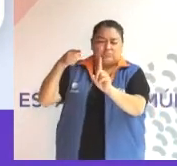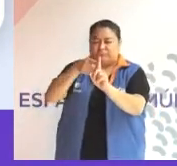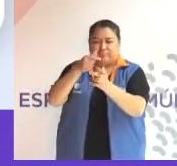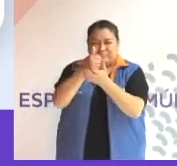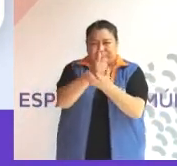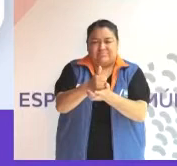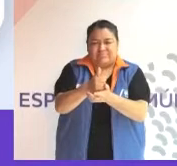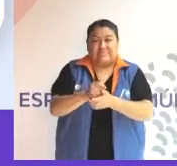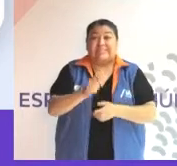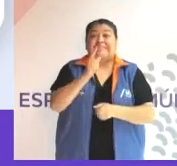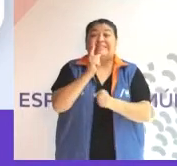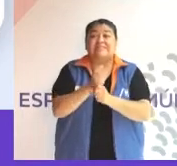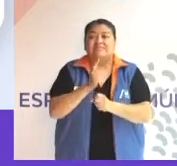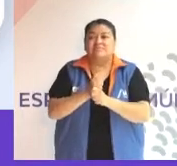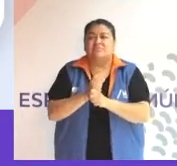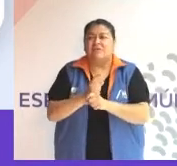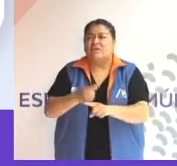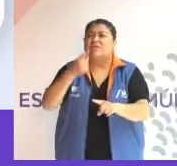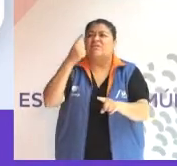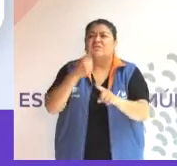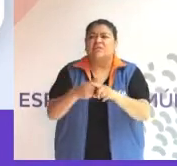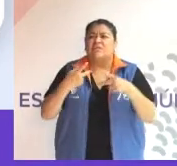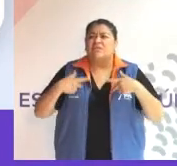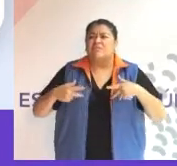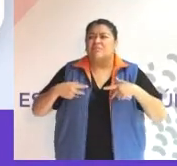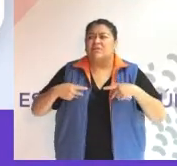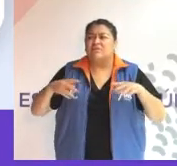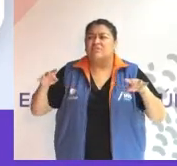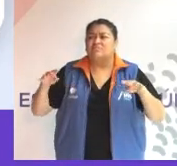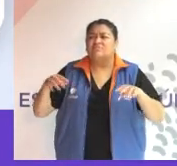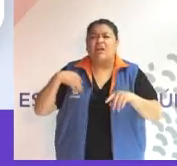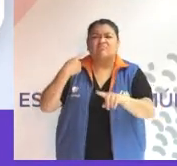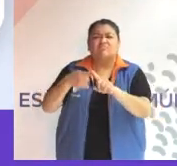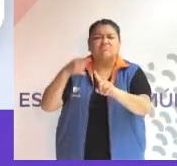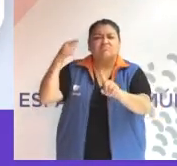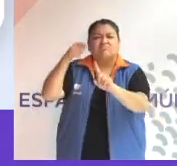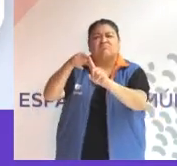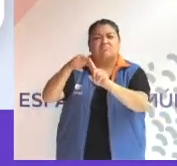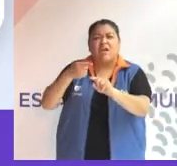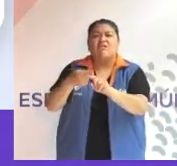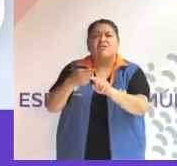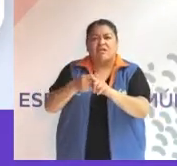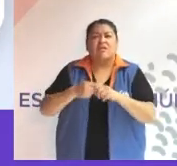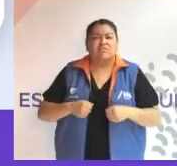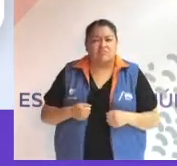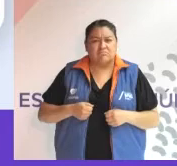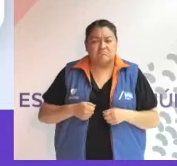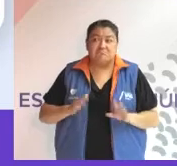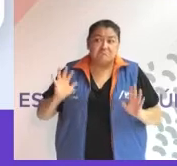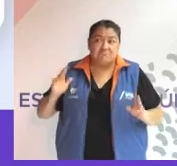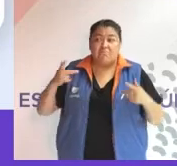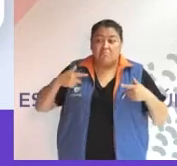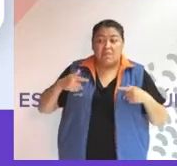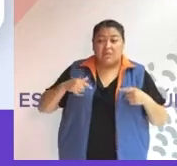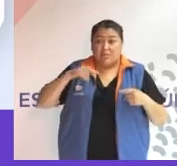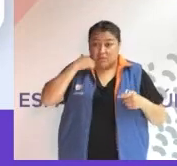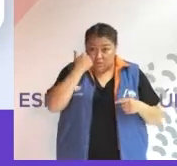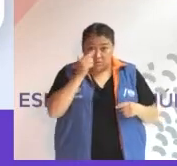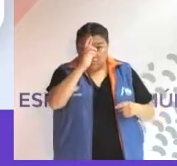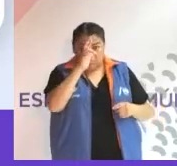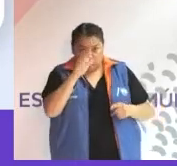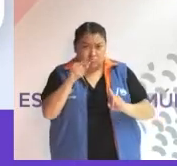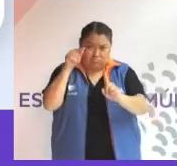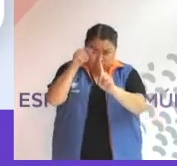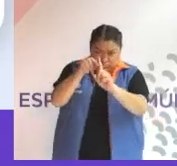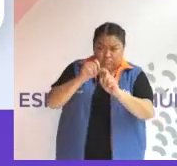que ahí lo primero es encontrar quiénes son nuestros clientes. El cliente, y tenemos muchos, ¿no? El cliente es el voluntario, el cliente